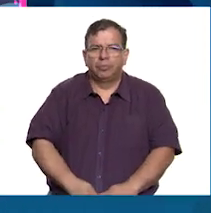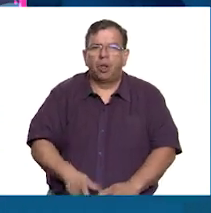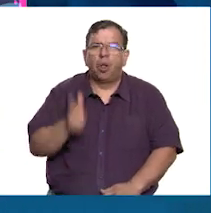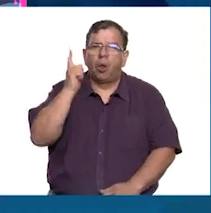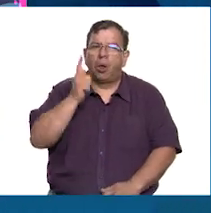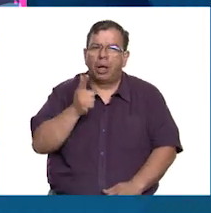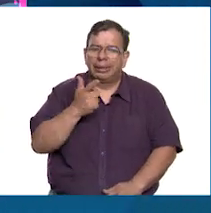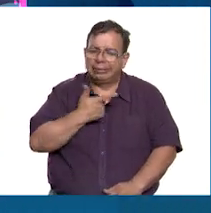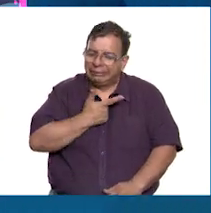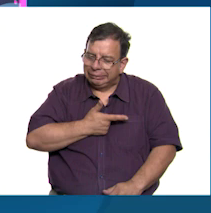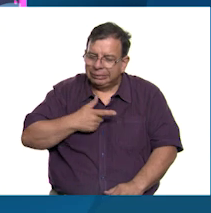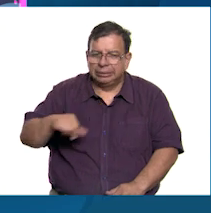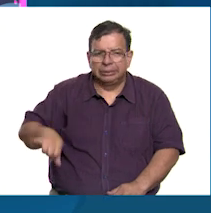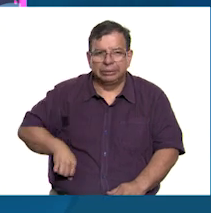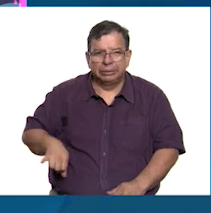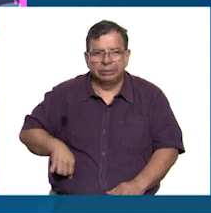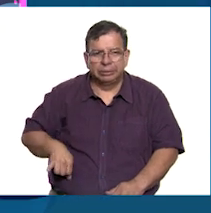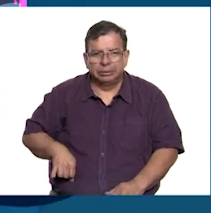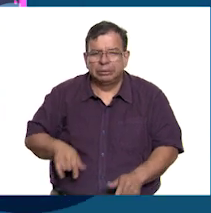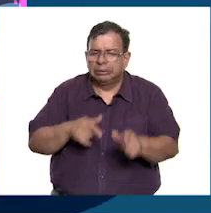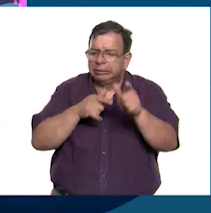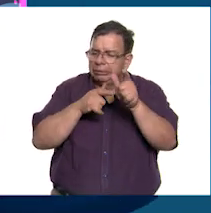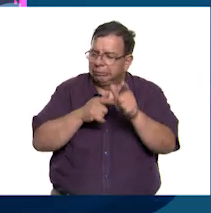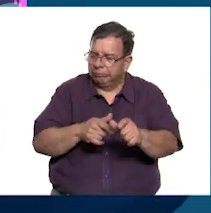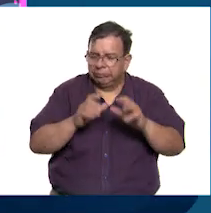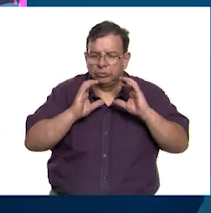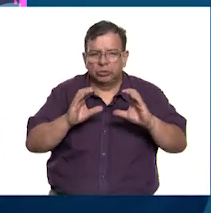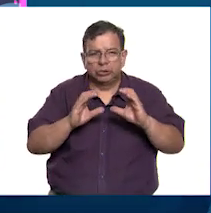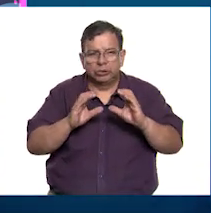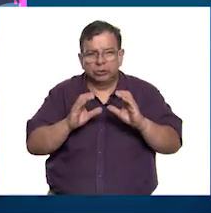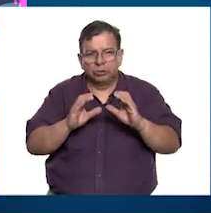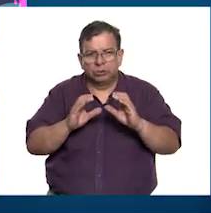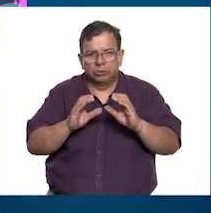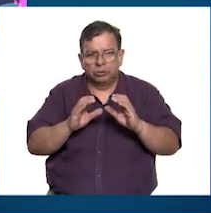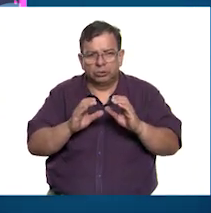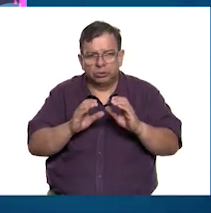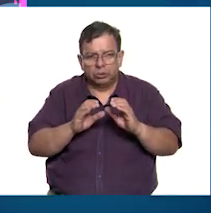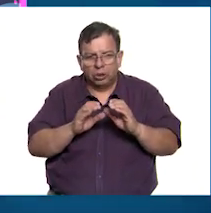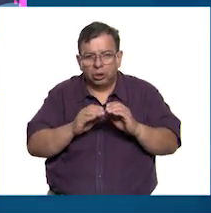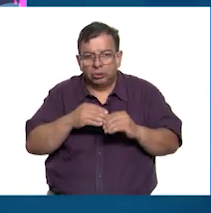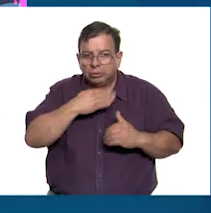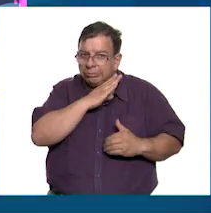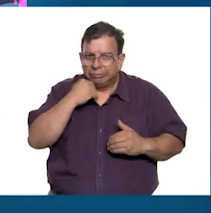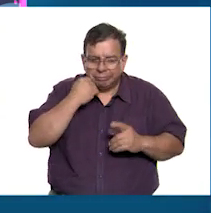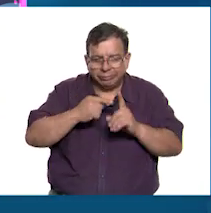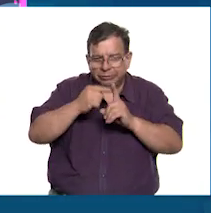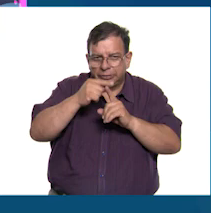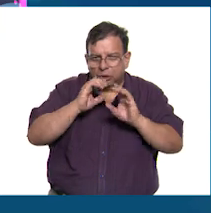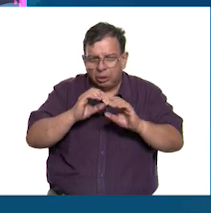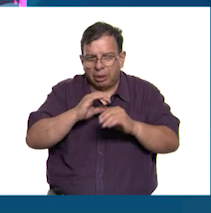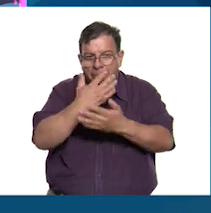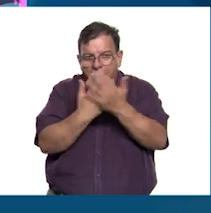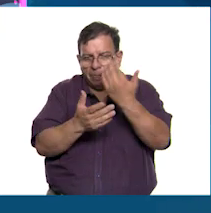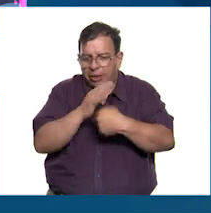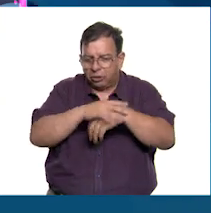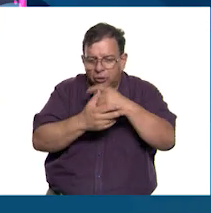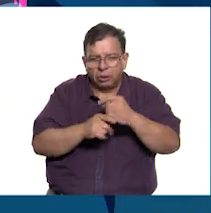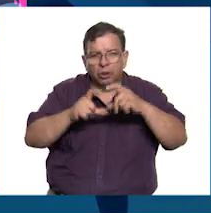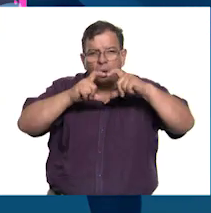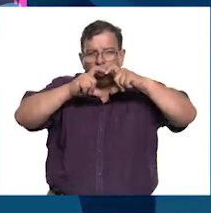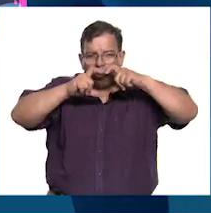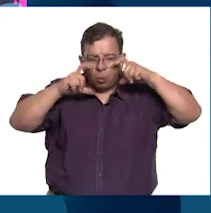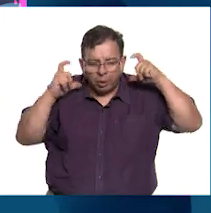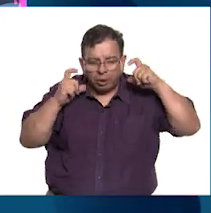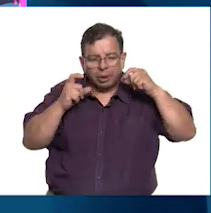Espero que esto te haya parecido interesante. Sigue cuidándote, mantén bien monitoreada tu temperatura, lávate las manos, utiliza